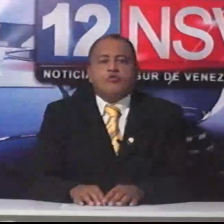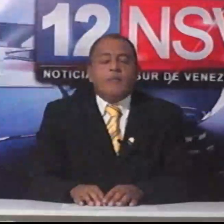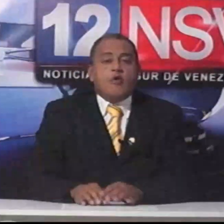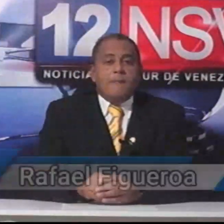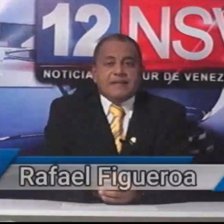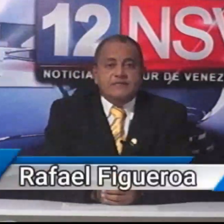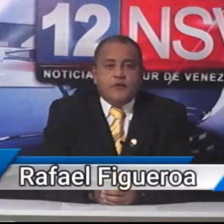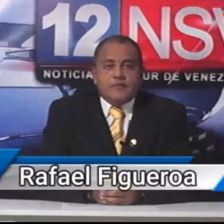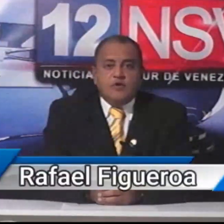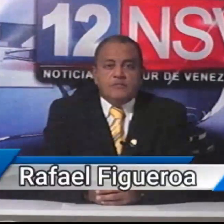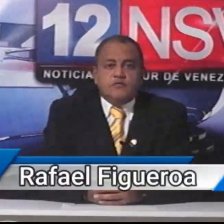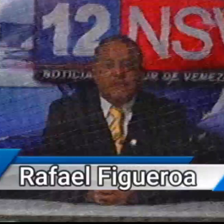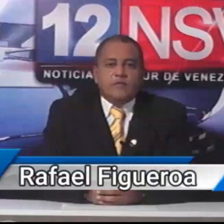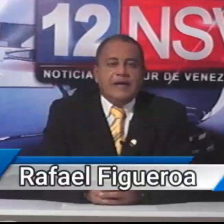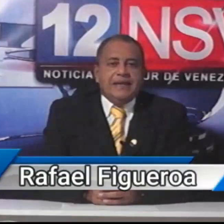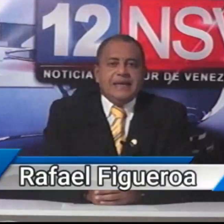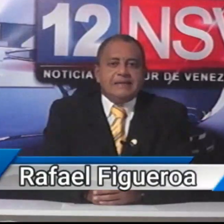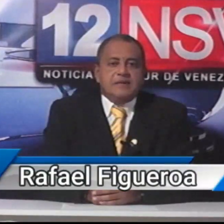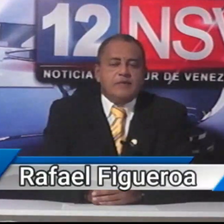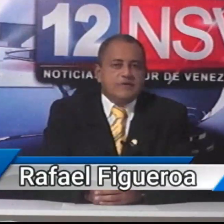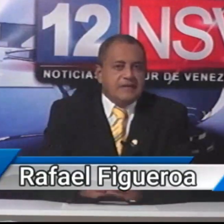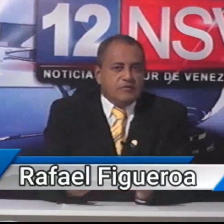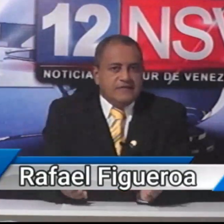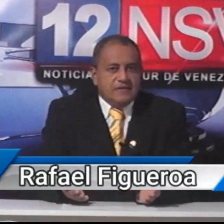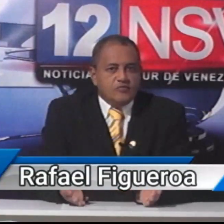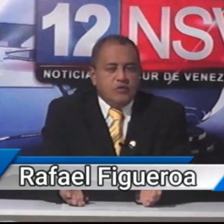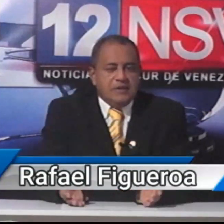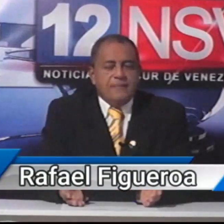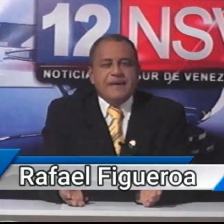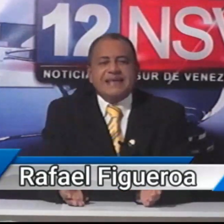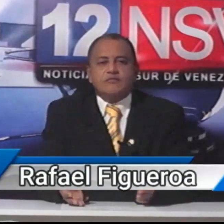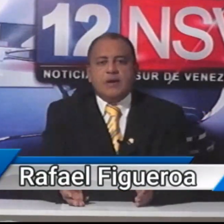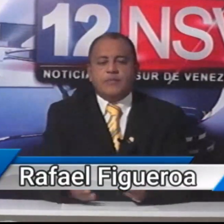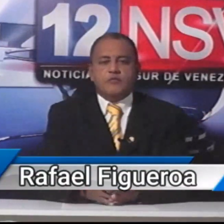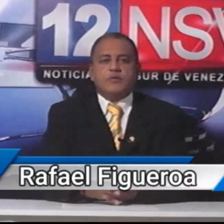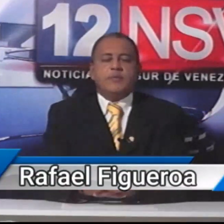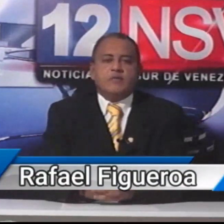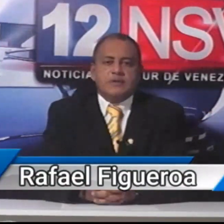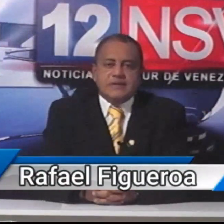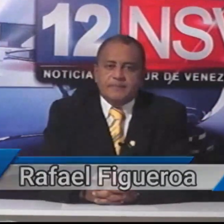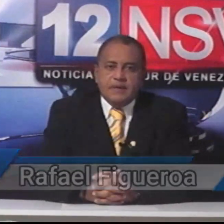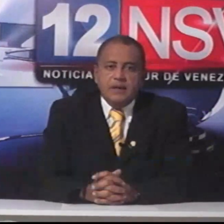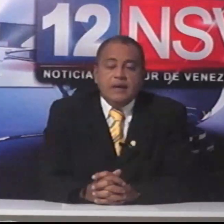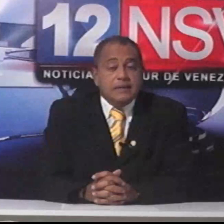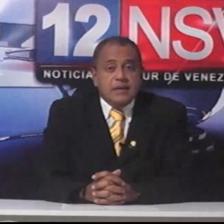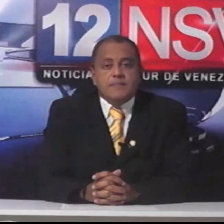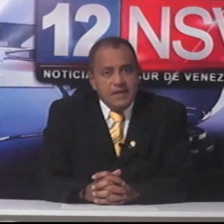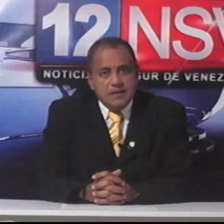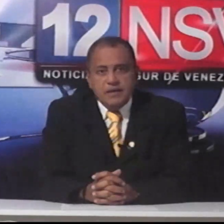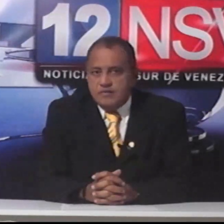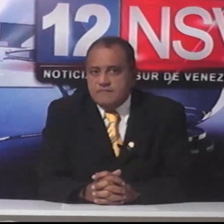Bien, continuamos con más información, su noticiero NSB Noticias, noticias del sur de Venezuela, por supuesto, para que usted siempre